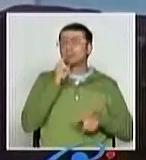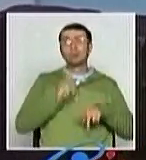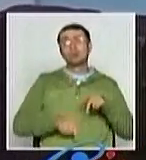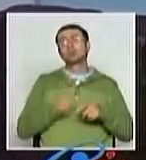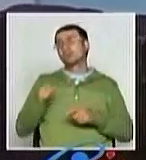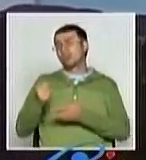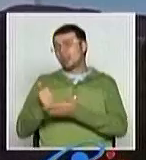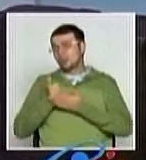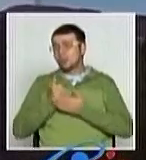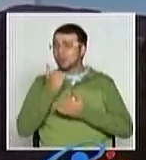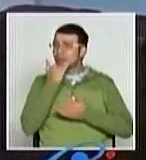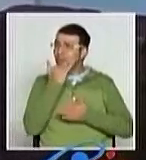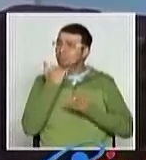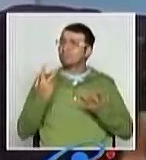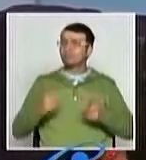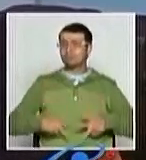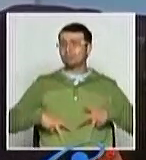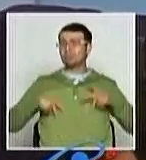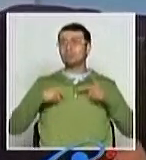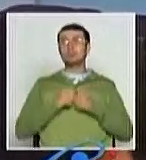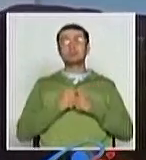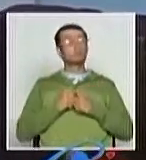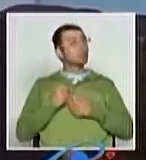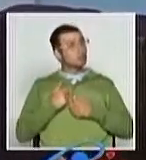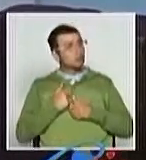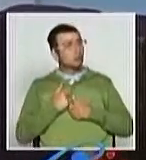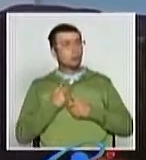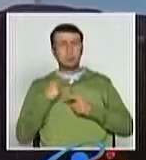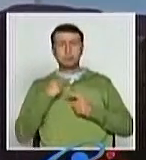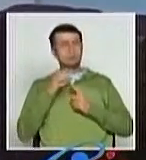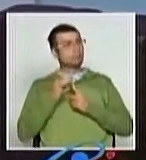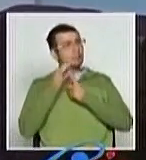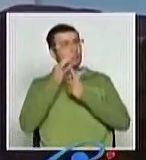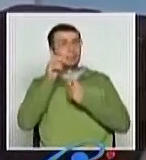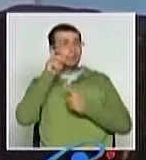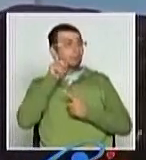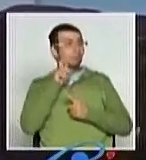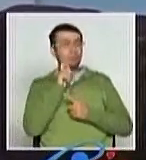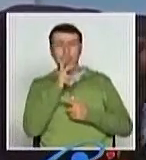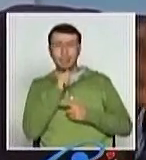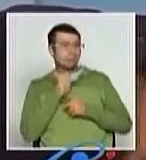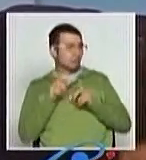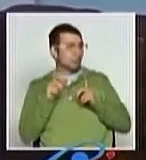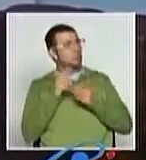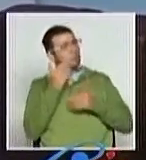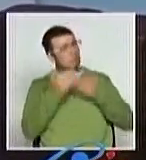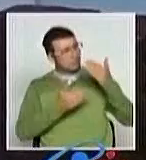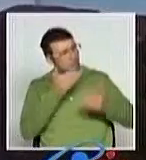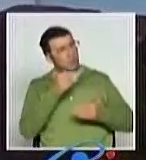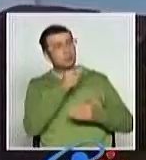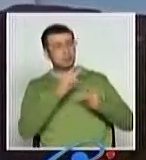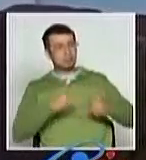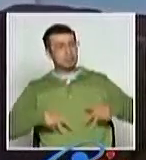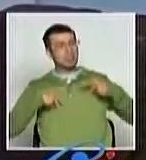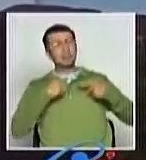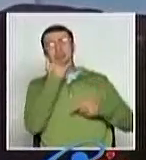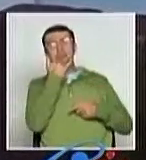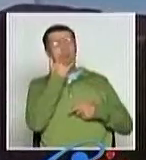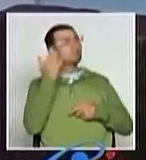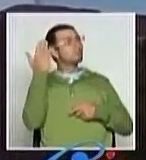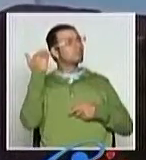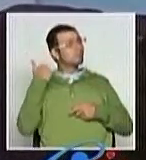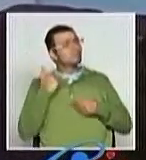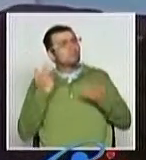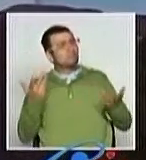me ayude a ver qué es lo que sucede en mi vida Yo bueno yo no soy especialista en sexualidad pero comenzamos a hacer nuevamente esa historia de vida y mire lo que